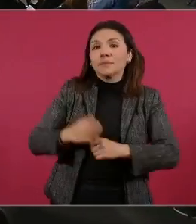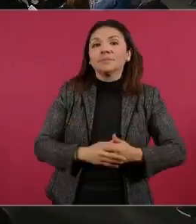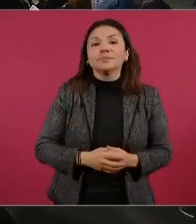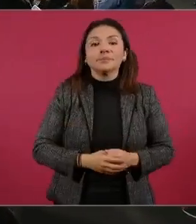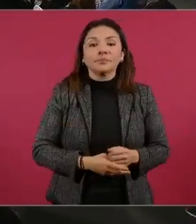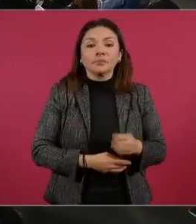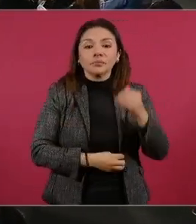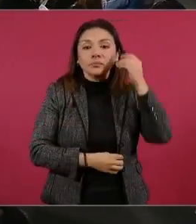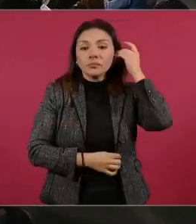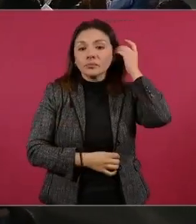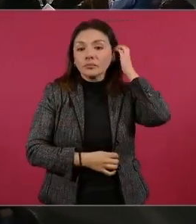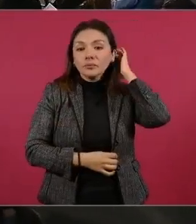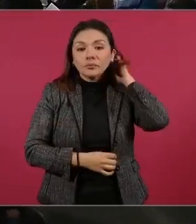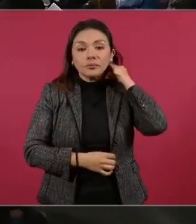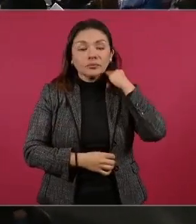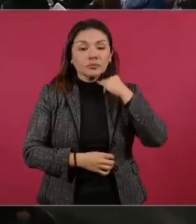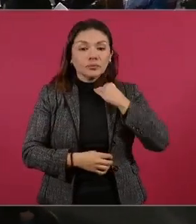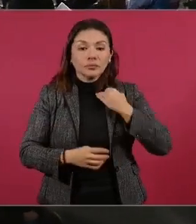está